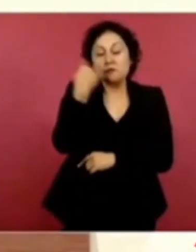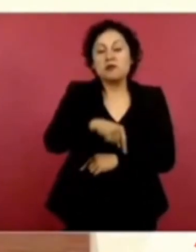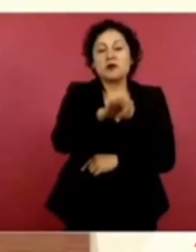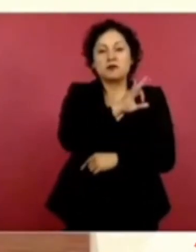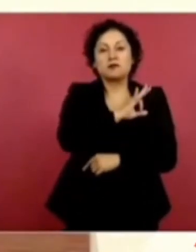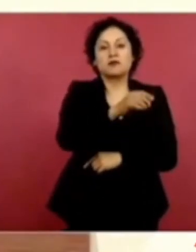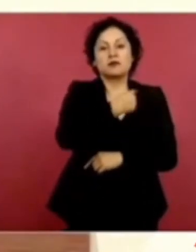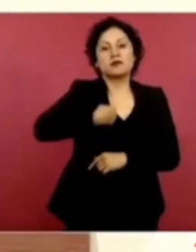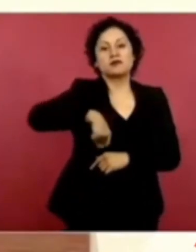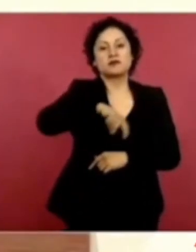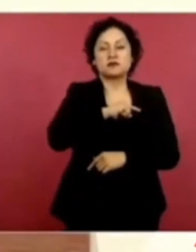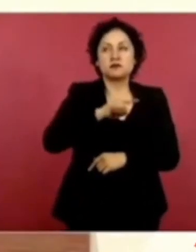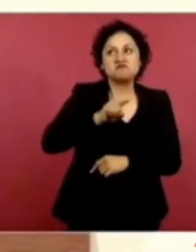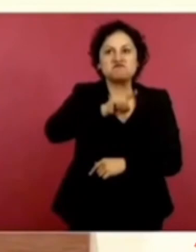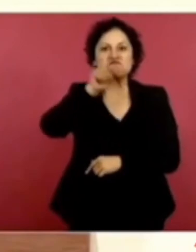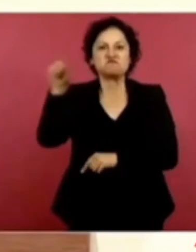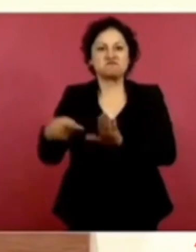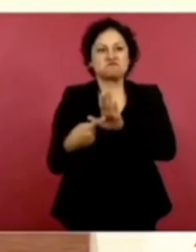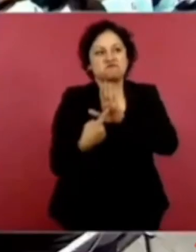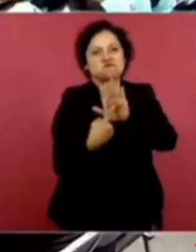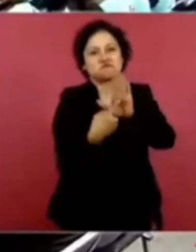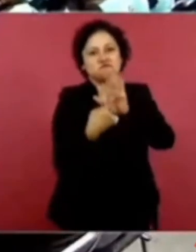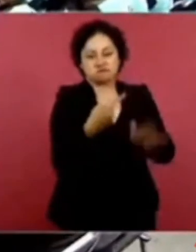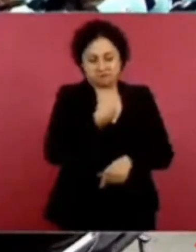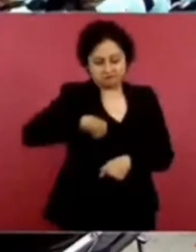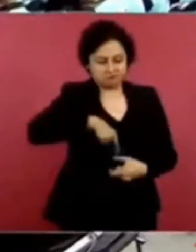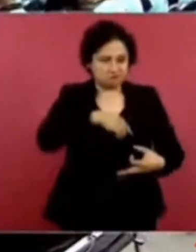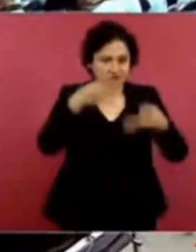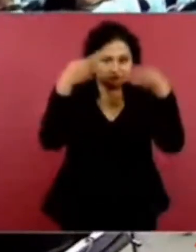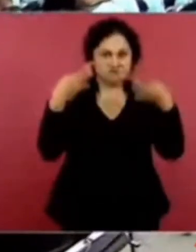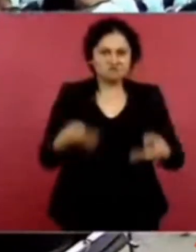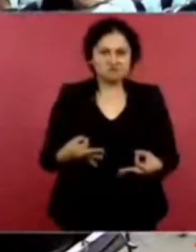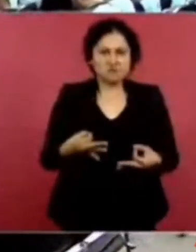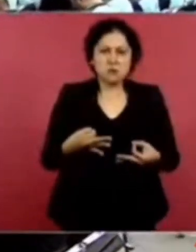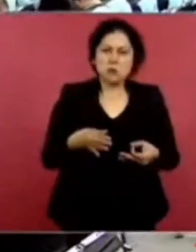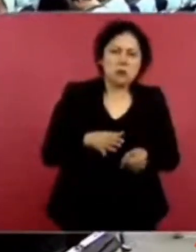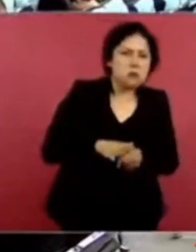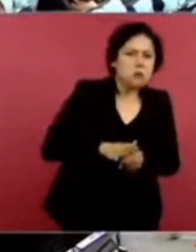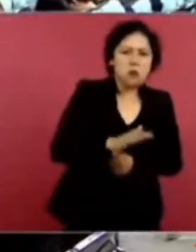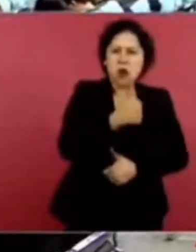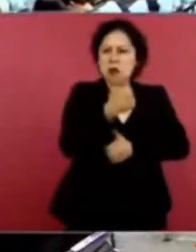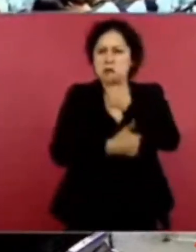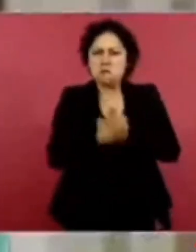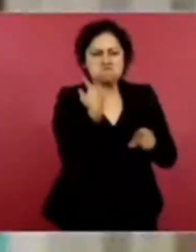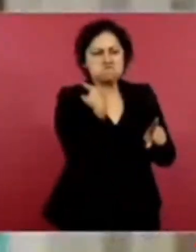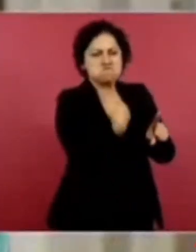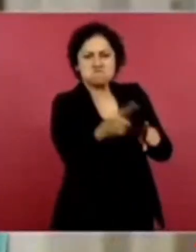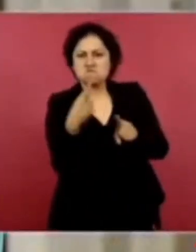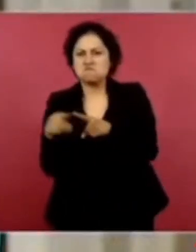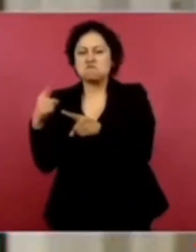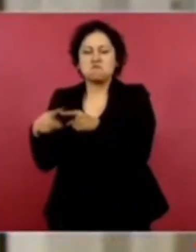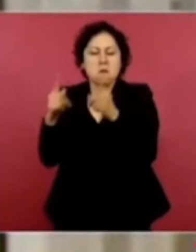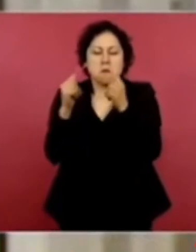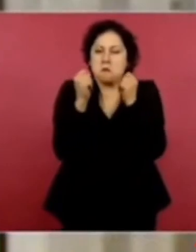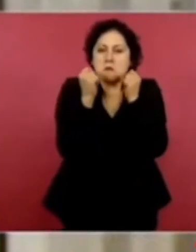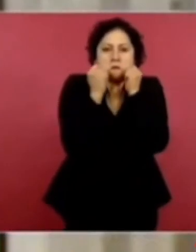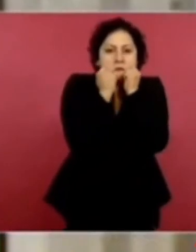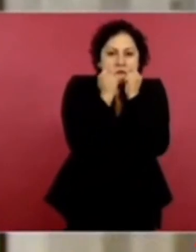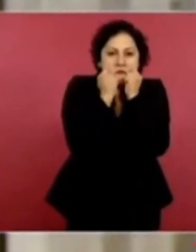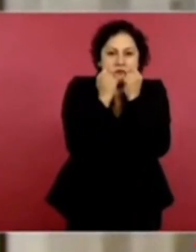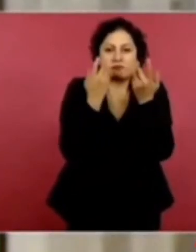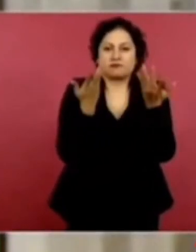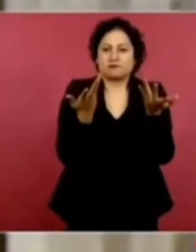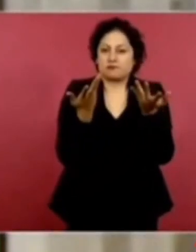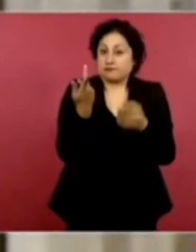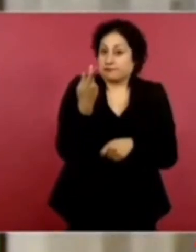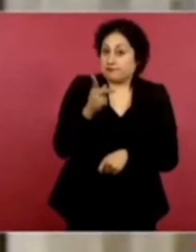estamos hechos. No importa si competimos en atletismo, natación, fútbol o cualquier otra disciplina. Lo